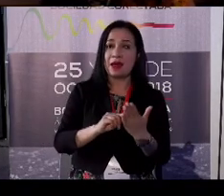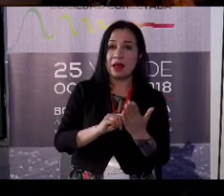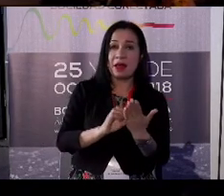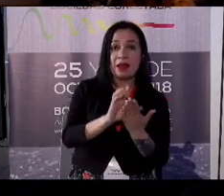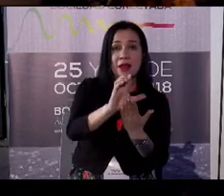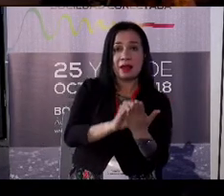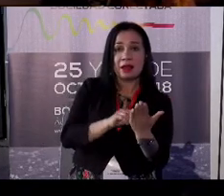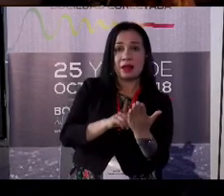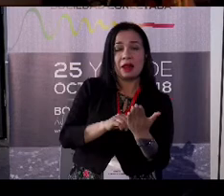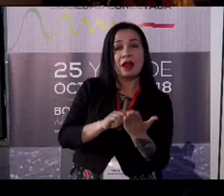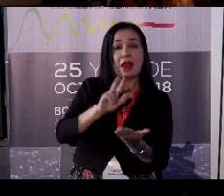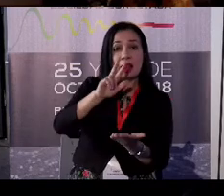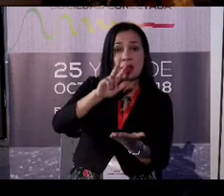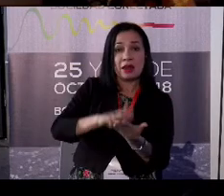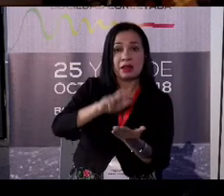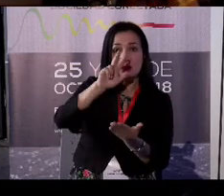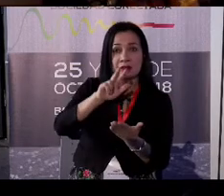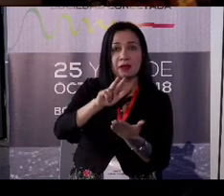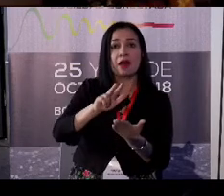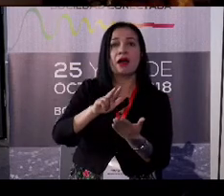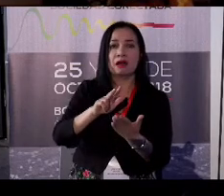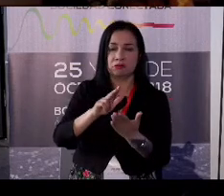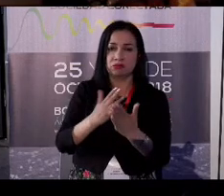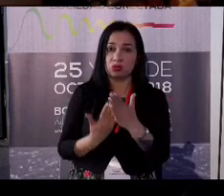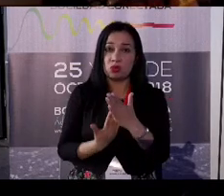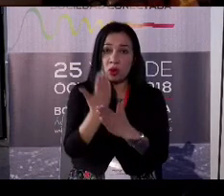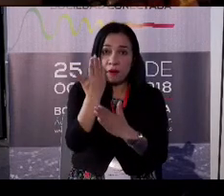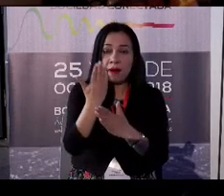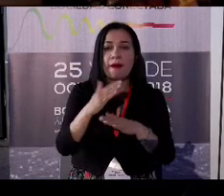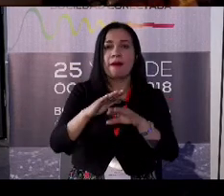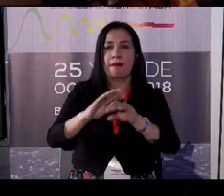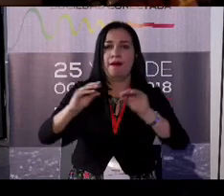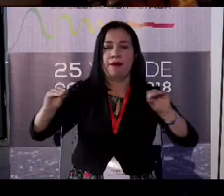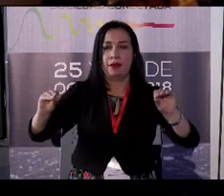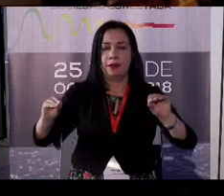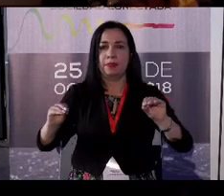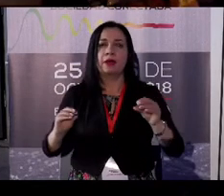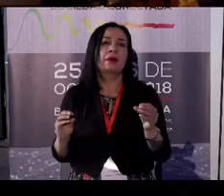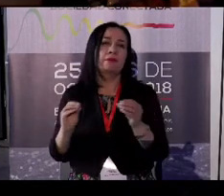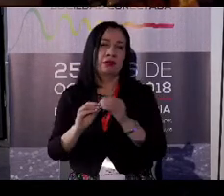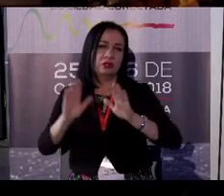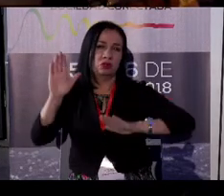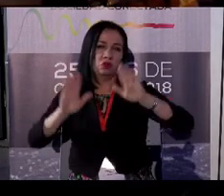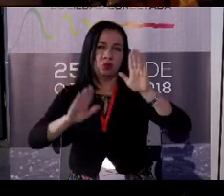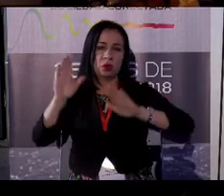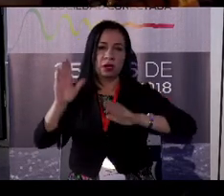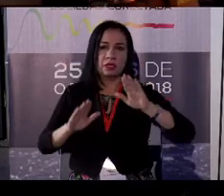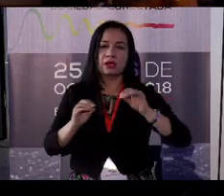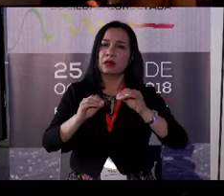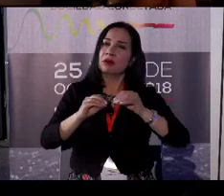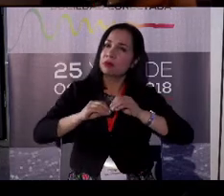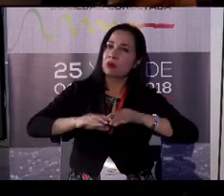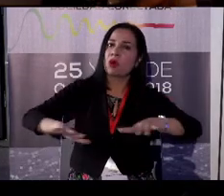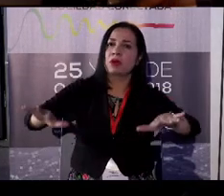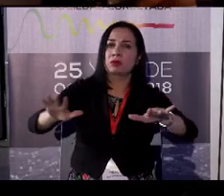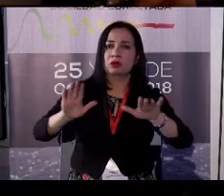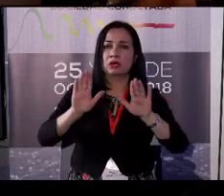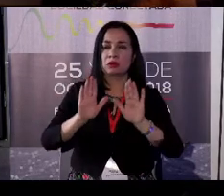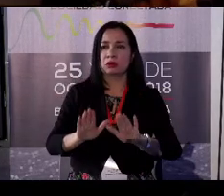Pero efectivamente, pasando al punto final, es subastas sobre nivel de cobertura, subastas sobre nivel